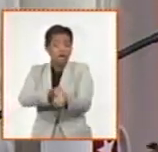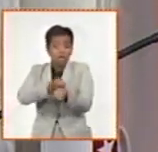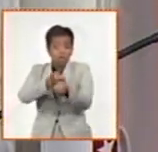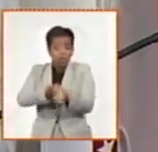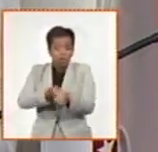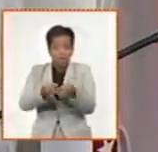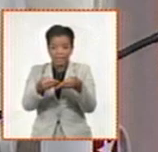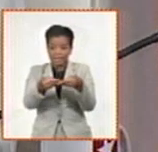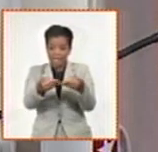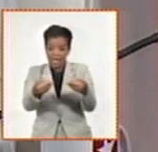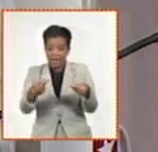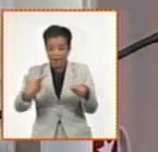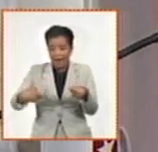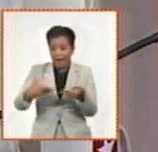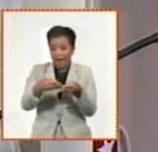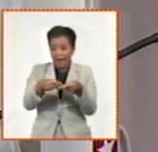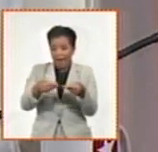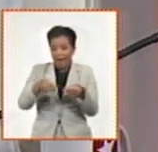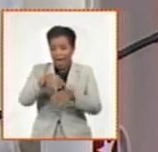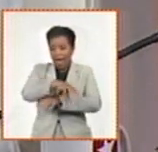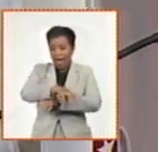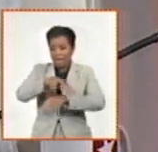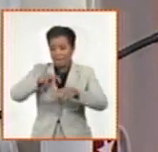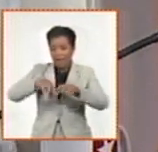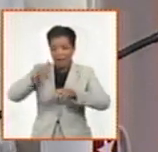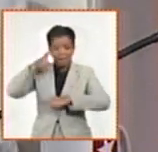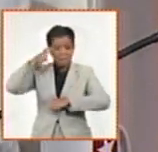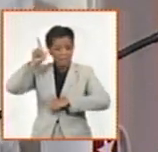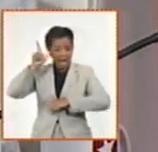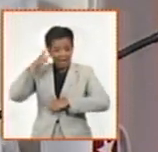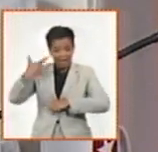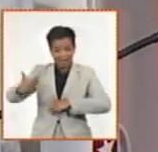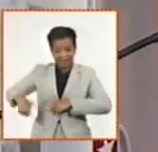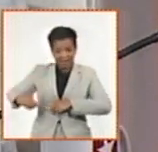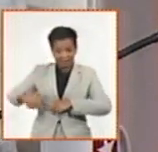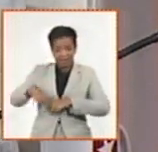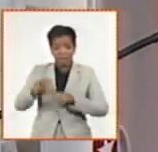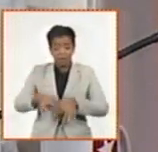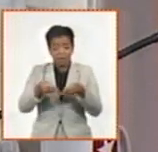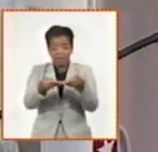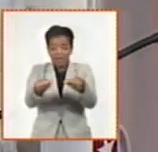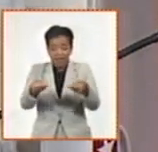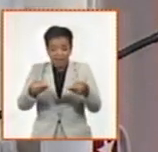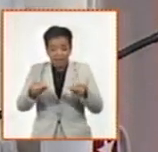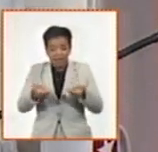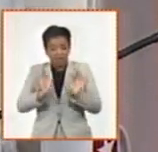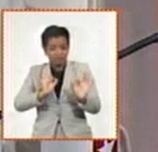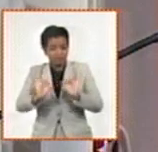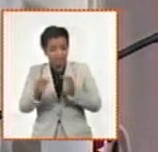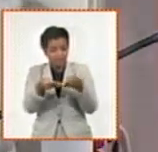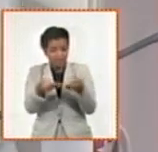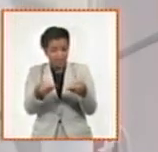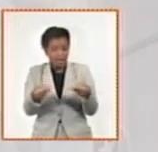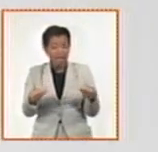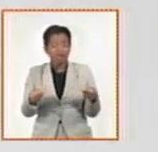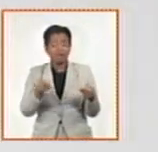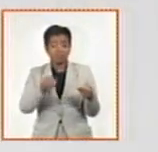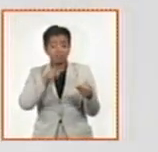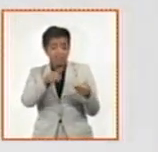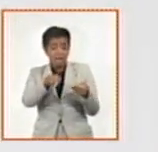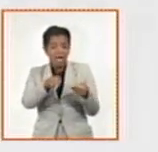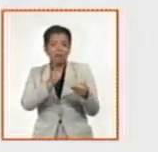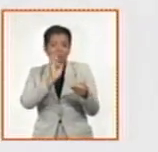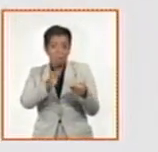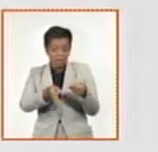la materia orgánica, de las excretas animales, que son prácticas hoy que hemos rescatado,